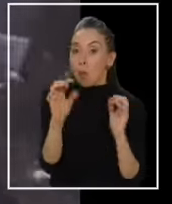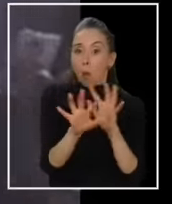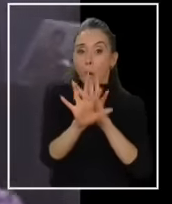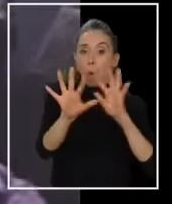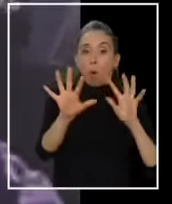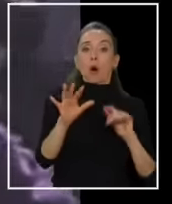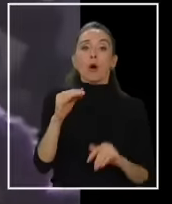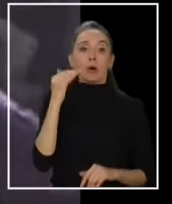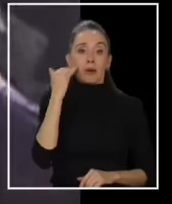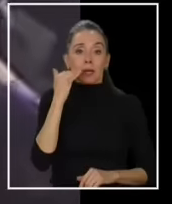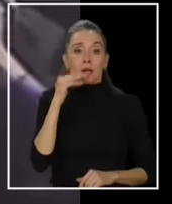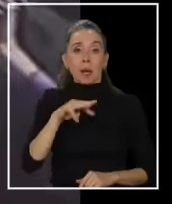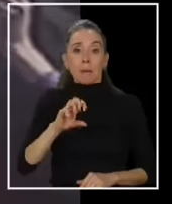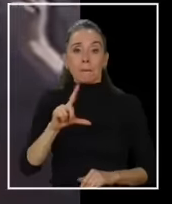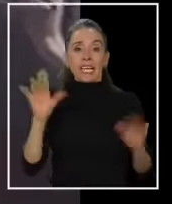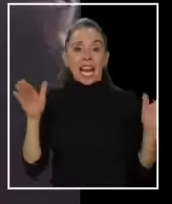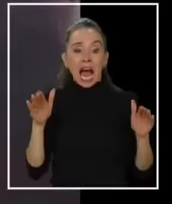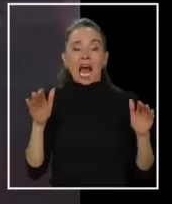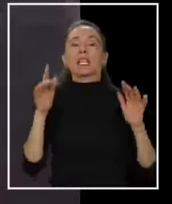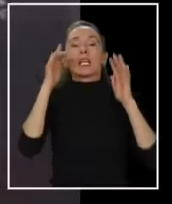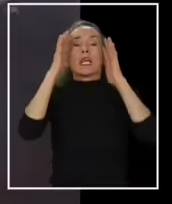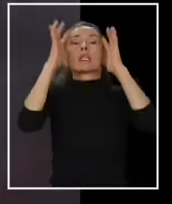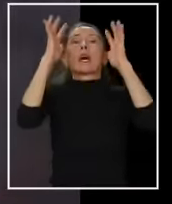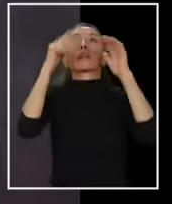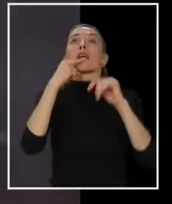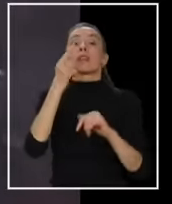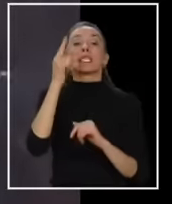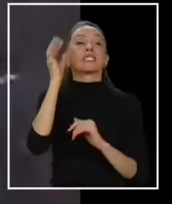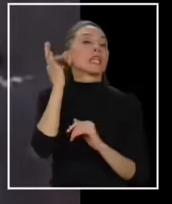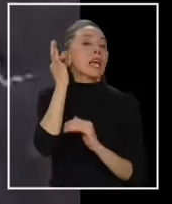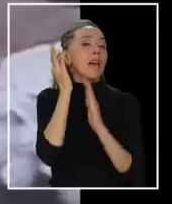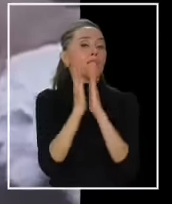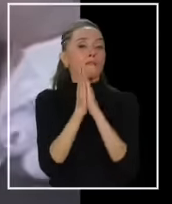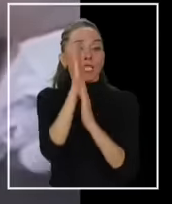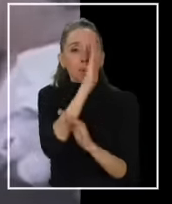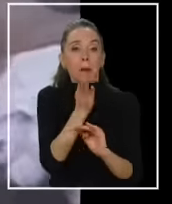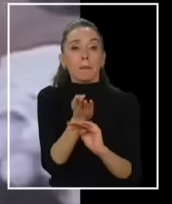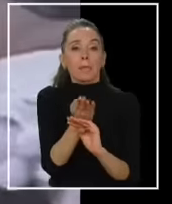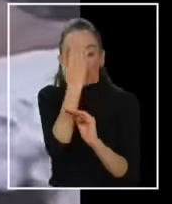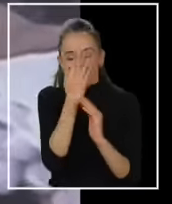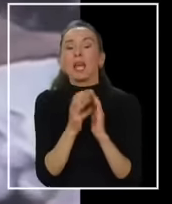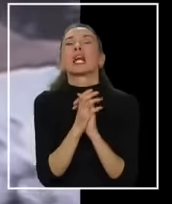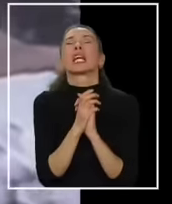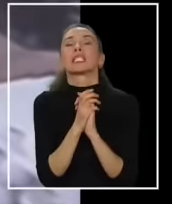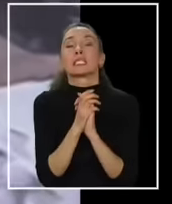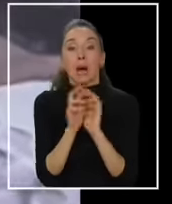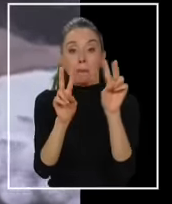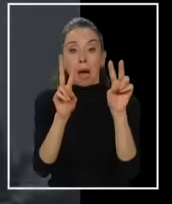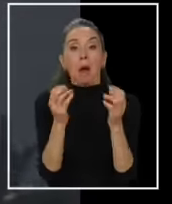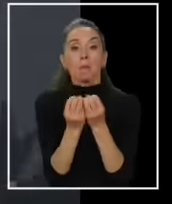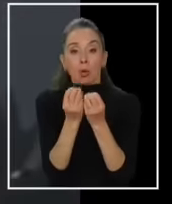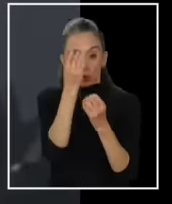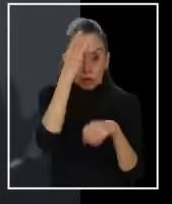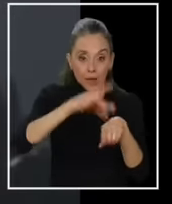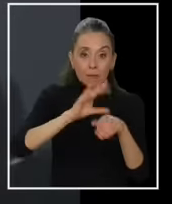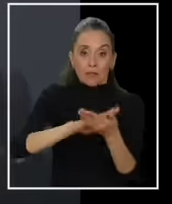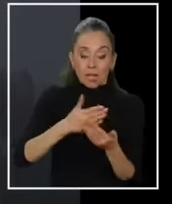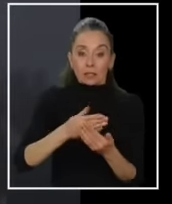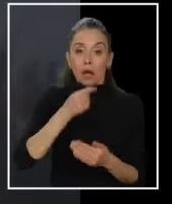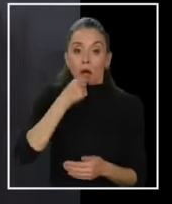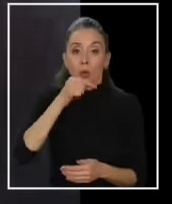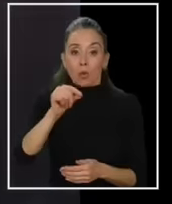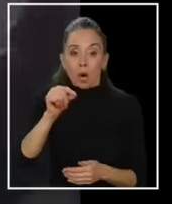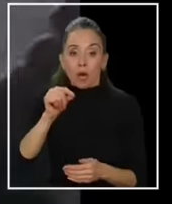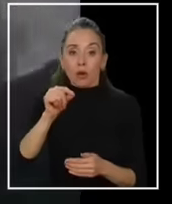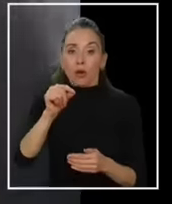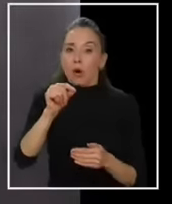Miguel Ángel, aún en trance, dice que la Virgen pide oración y paz. Anuncia que muchos enfermos sanarán y que está próxima a la conversión